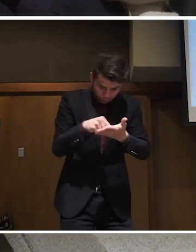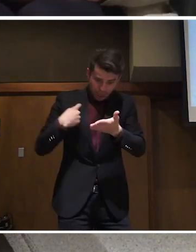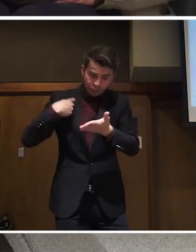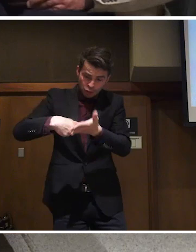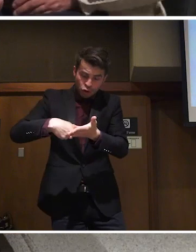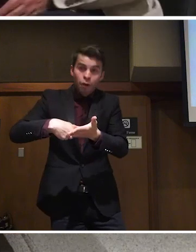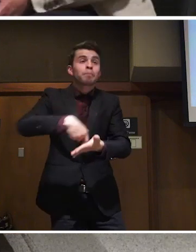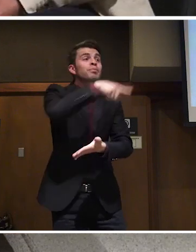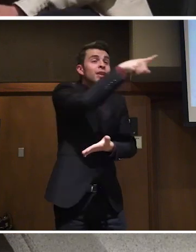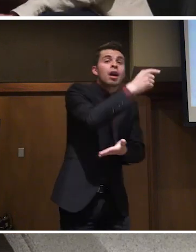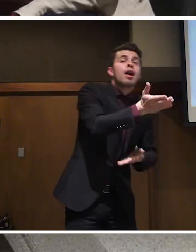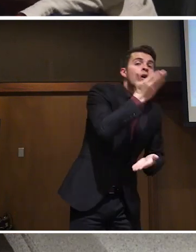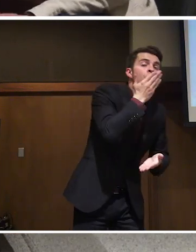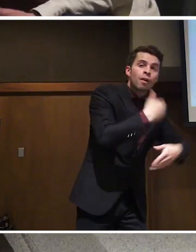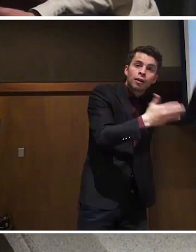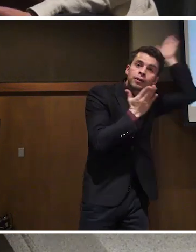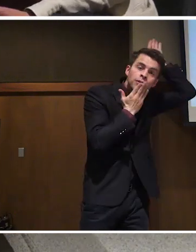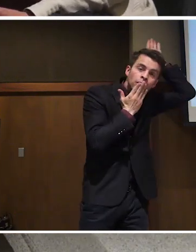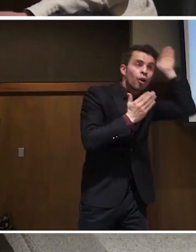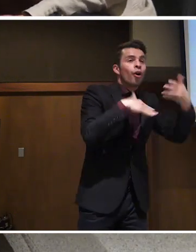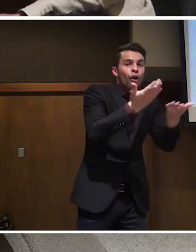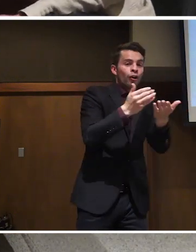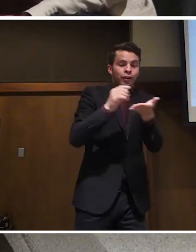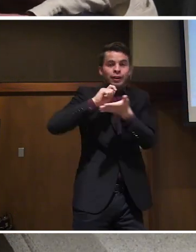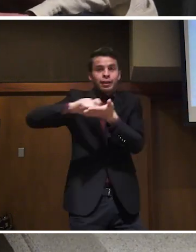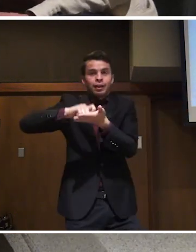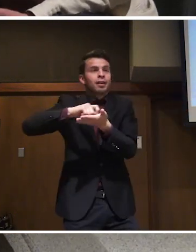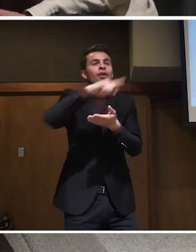del chibcha o del arawak o de